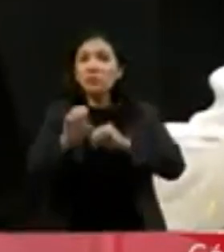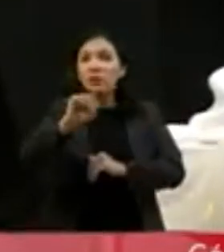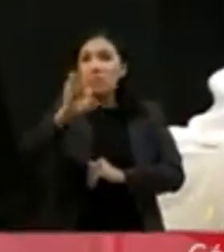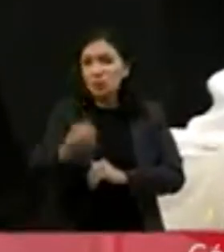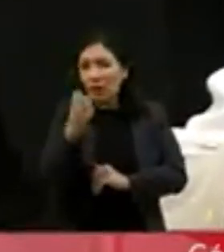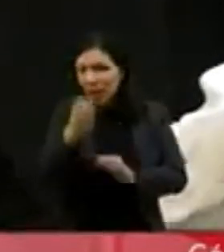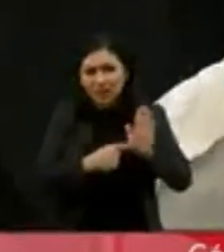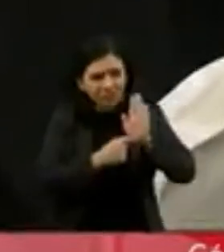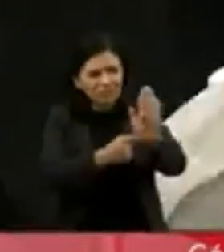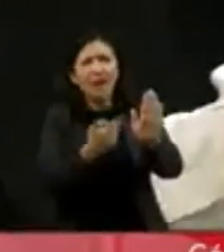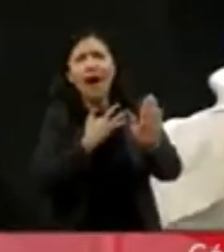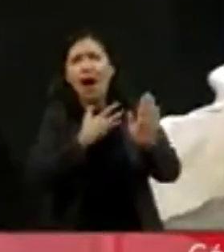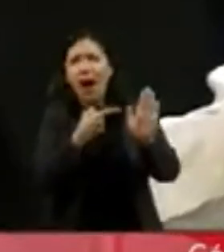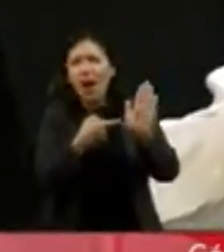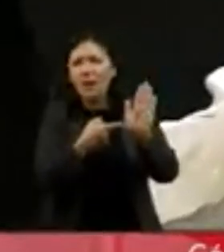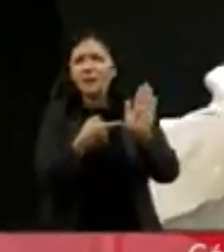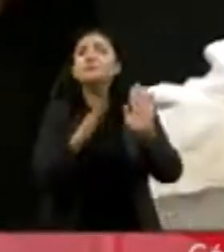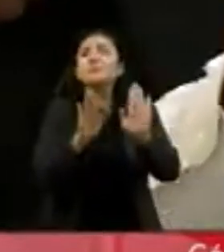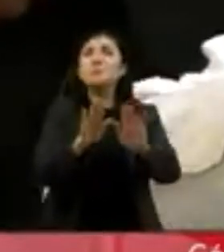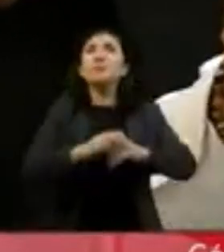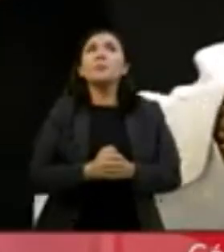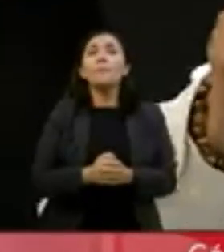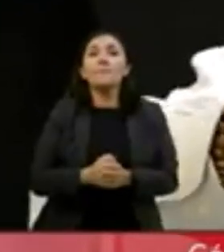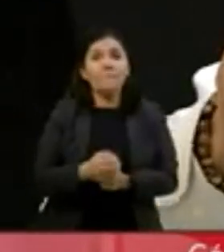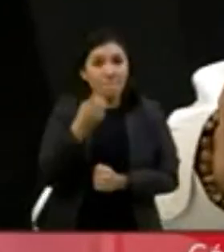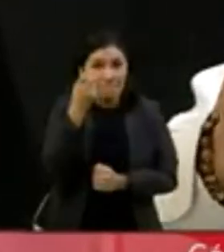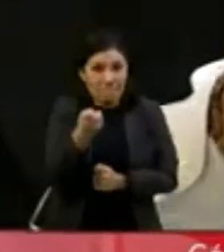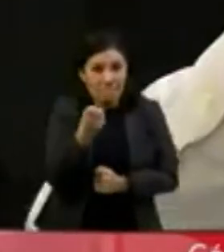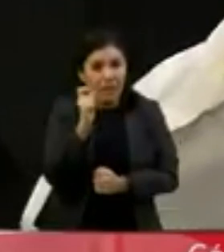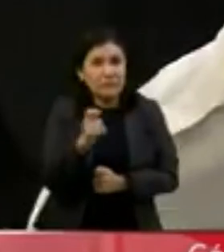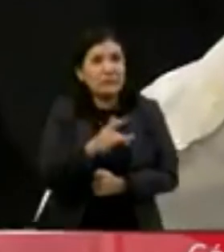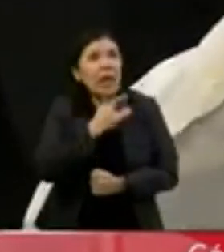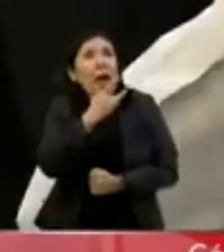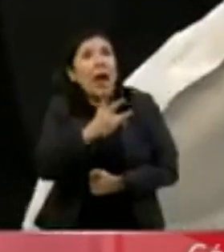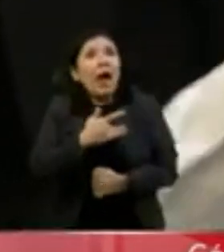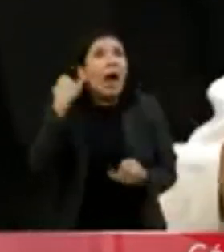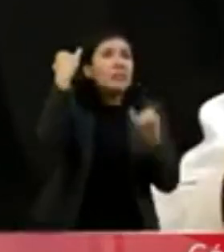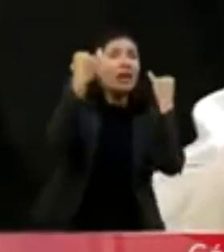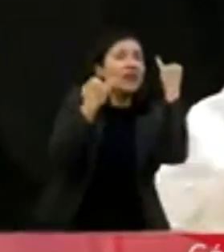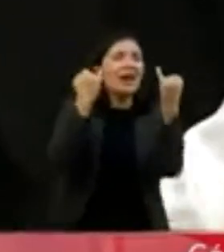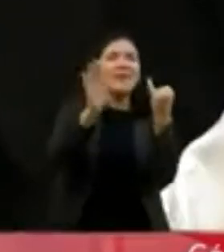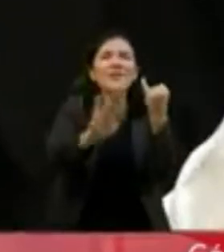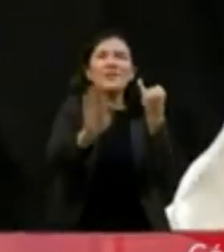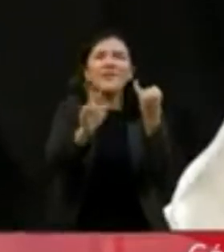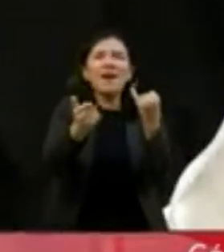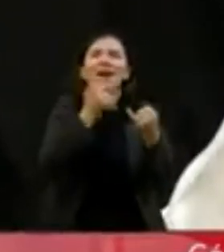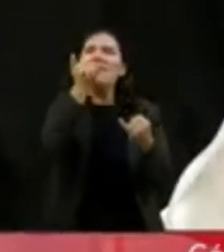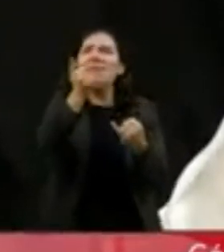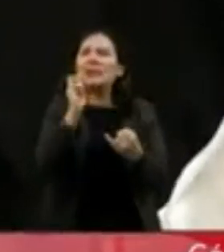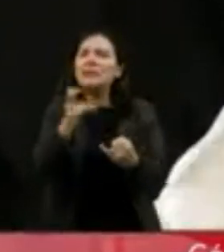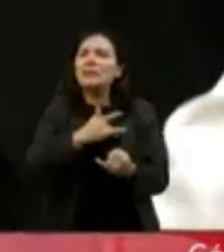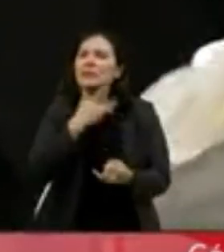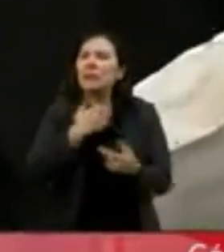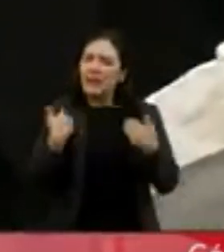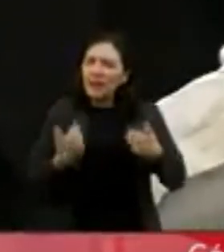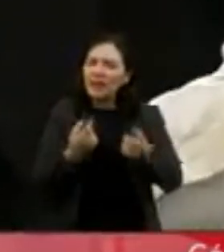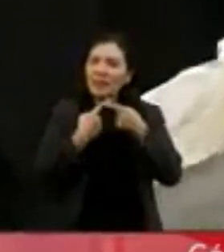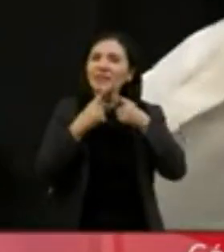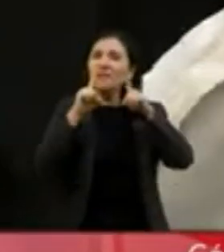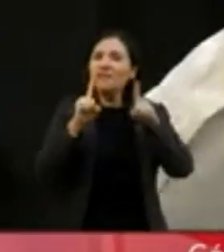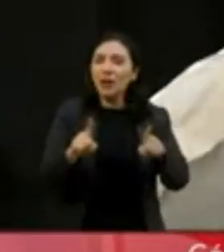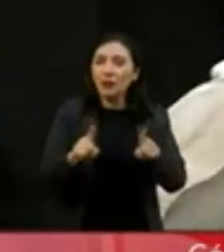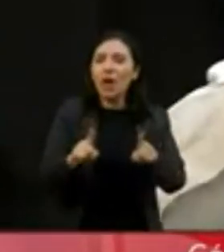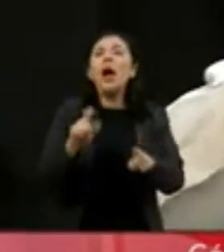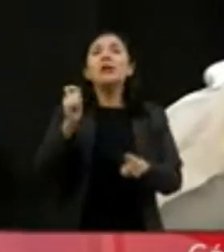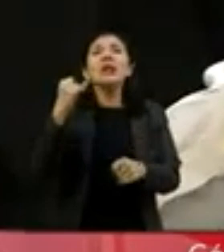los resultados y eso no es percepción Por eso le digo diferencie señor senador porque una cosa es